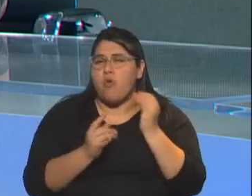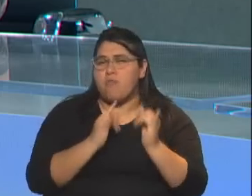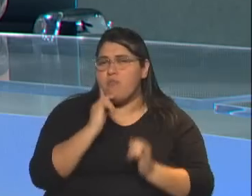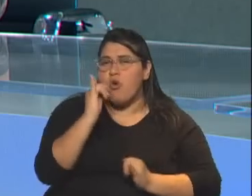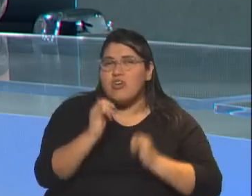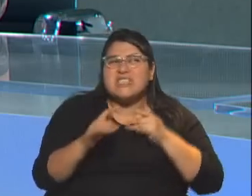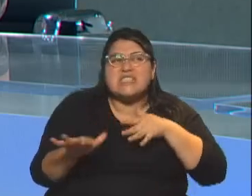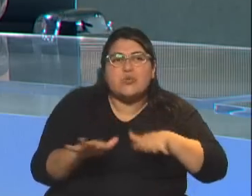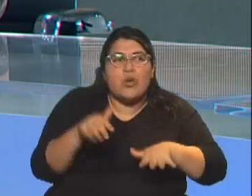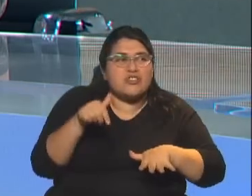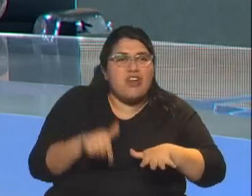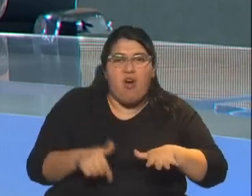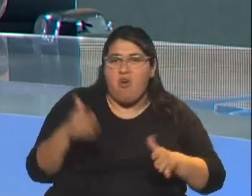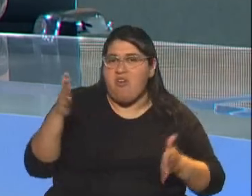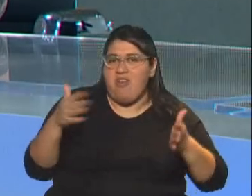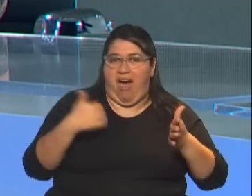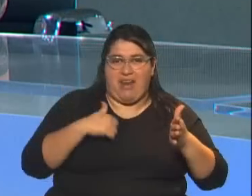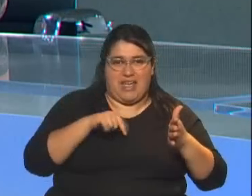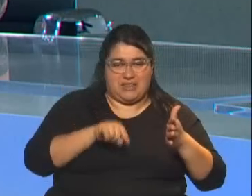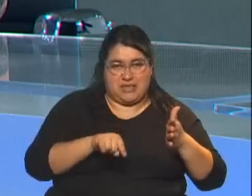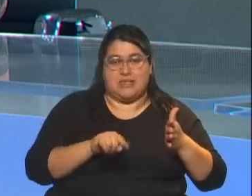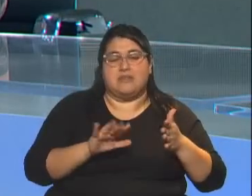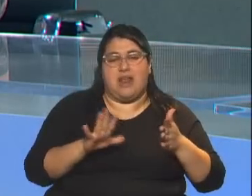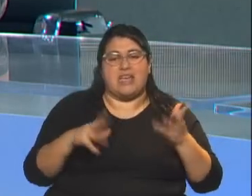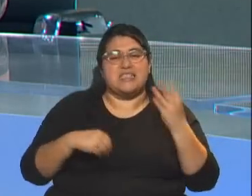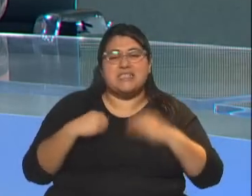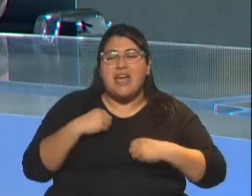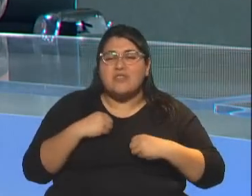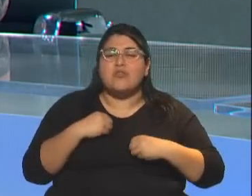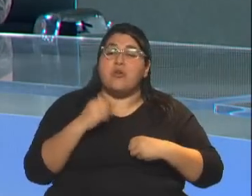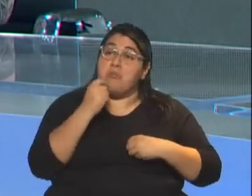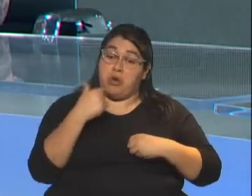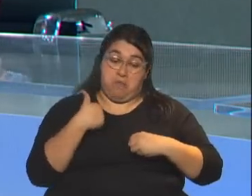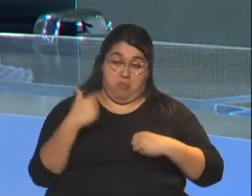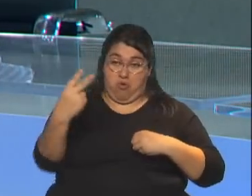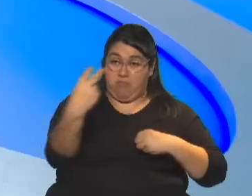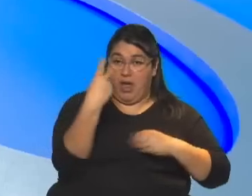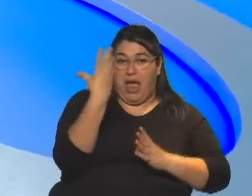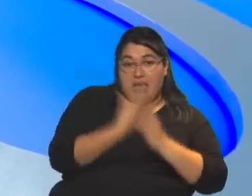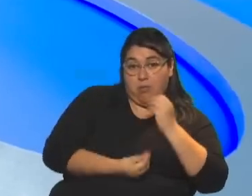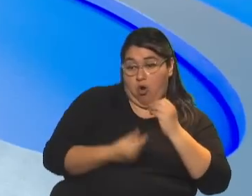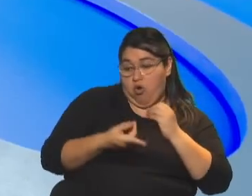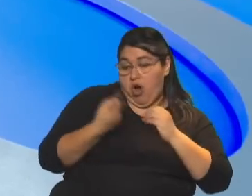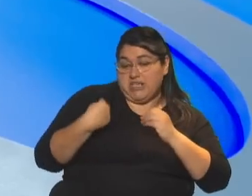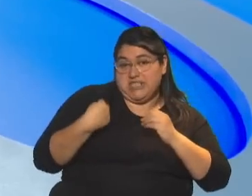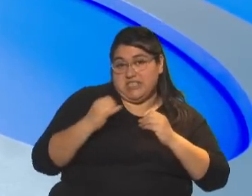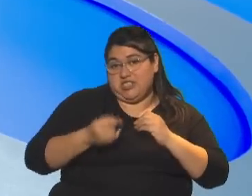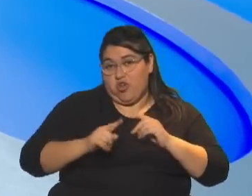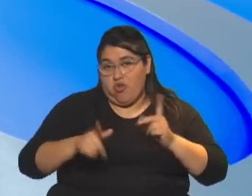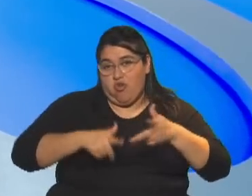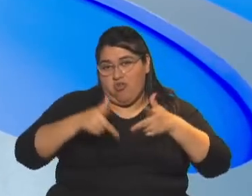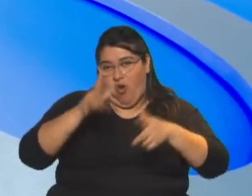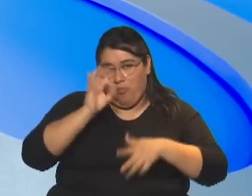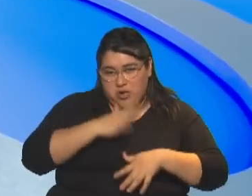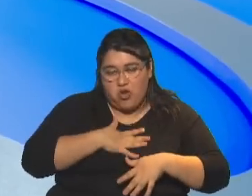viviendo en la república argentina porque esto va más allá me da la sensación a mí corríjame si me equivoco de lo sucedido ayer no sucedió ayer es